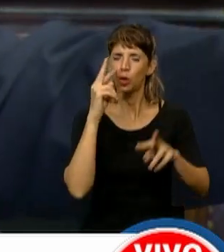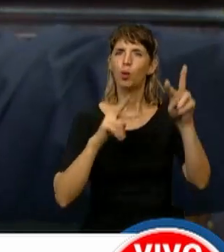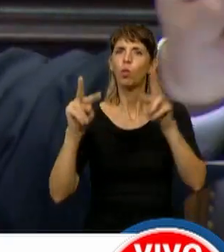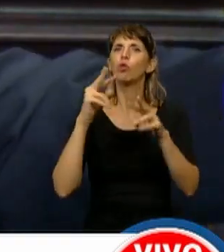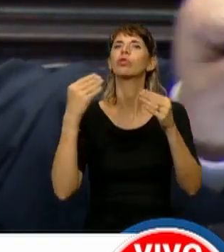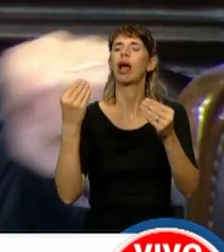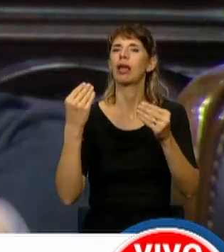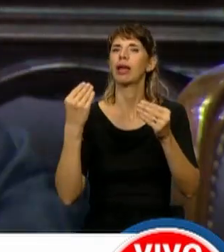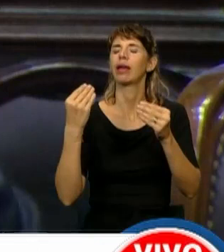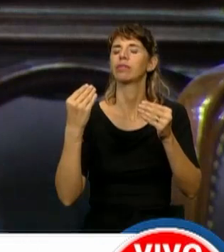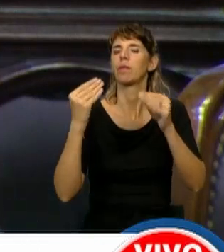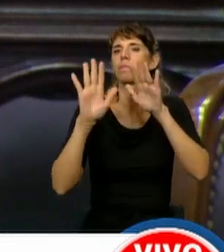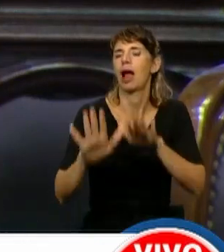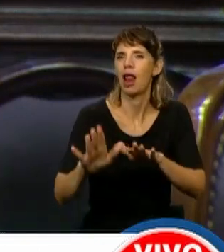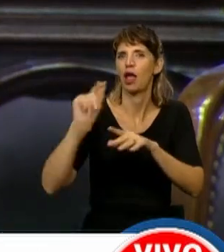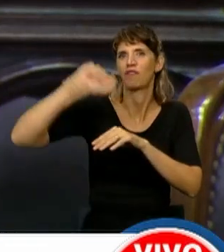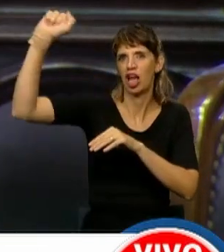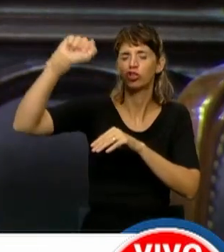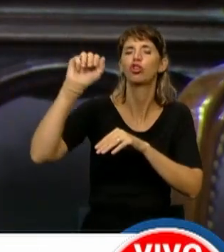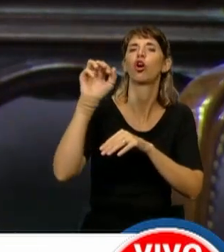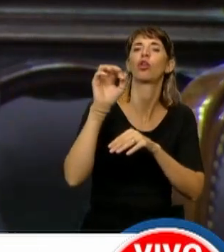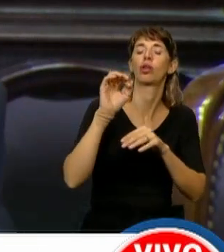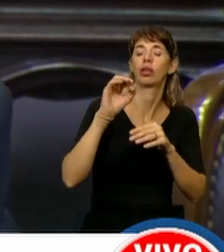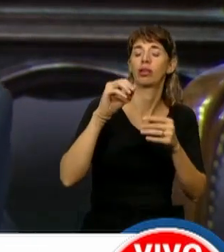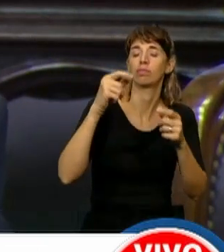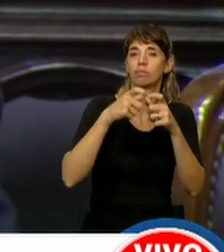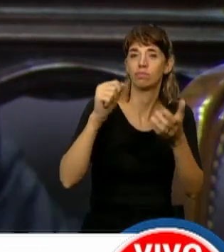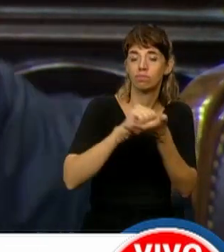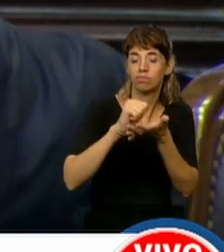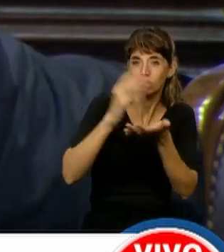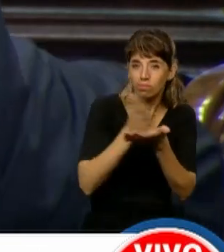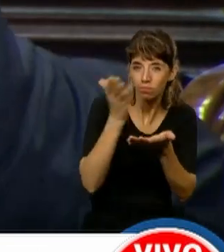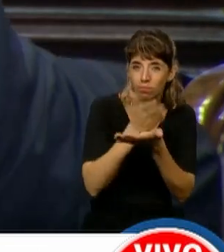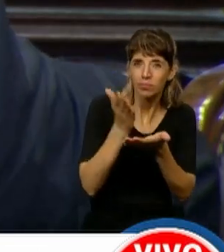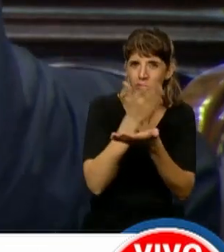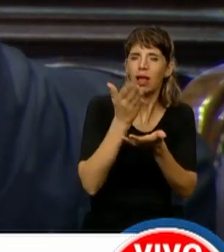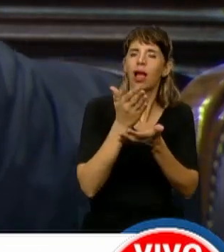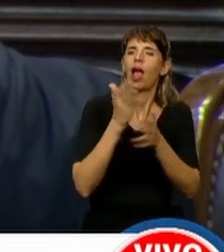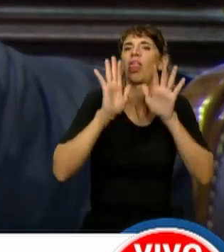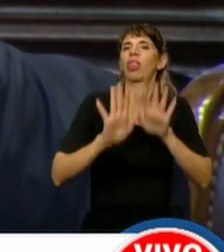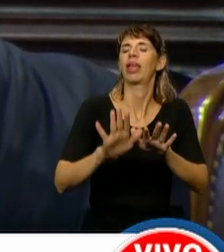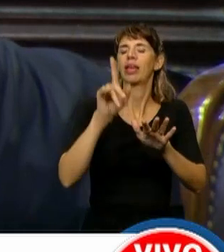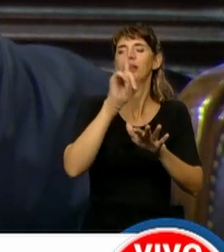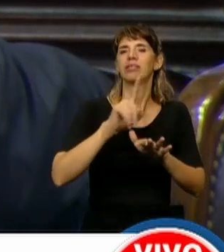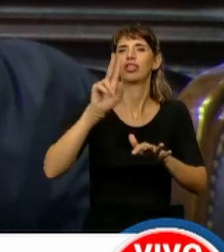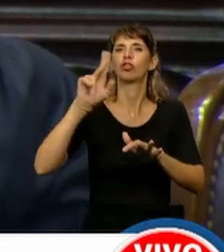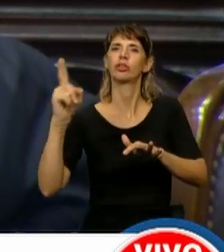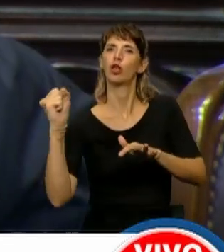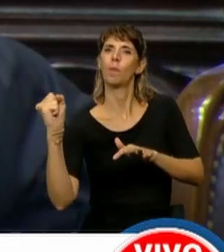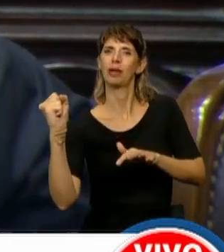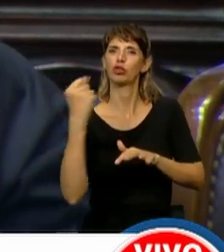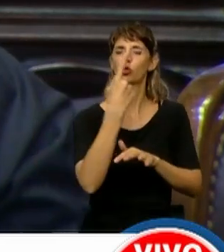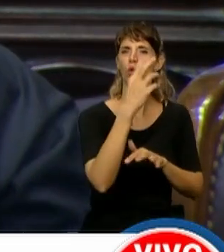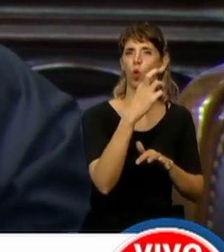emisión monetaria y la inflación, tenga el dólar oficial a 131 pesos. ¿Y sabe lo que significa eso, presidente?